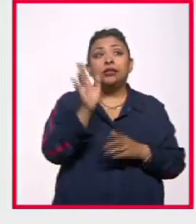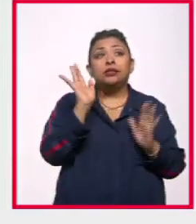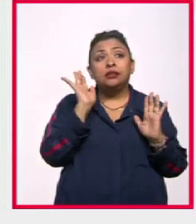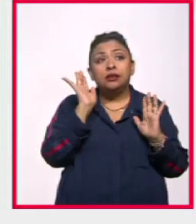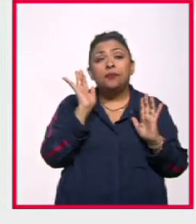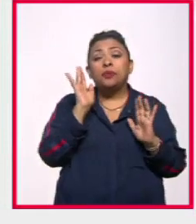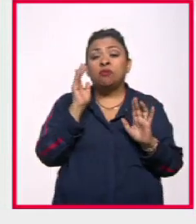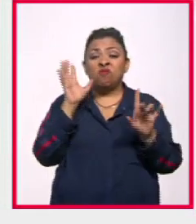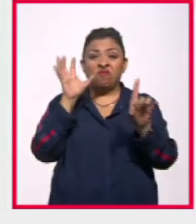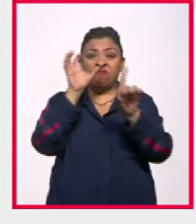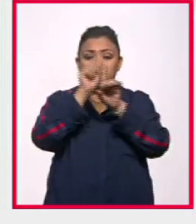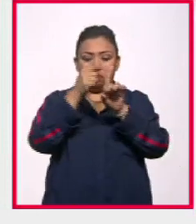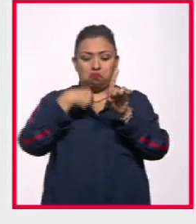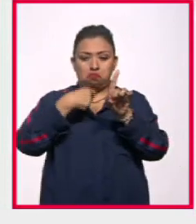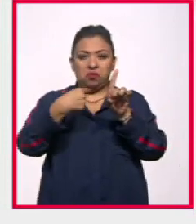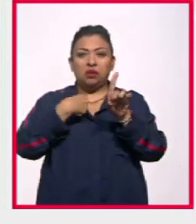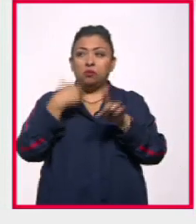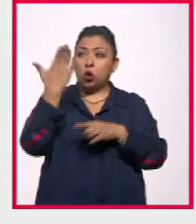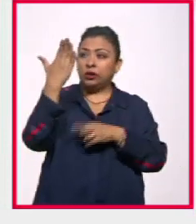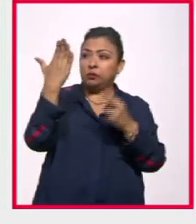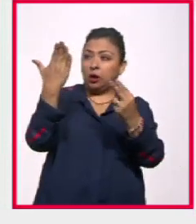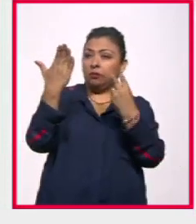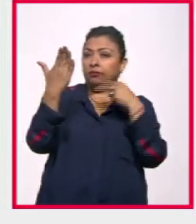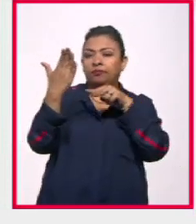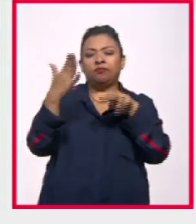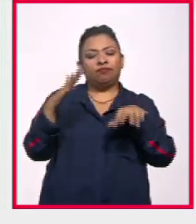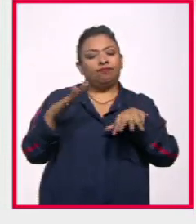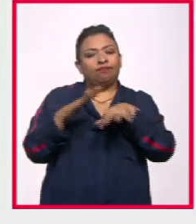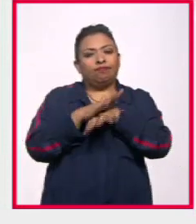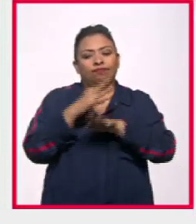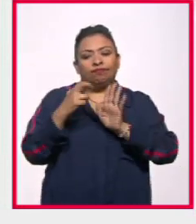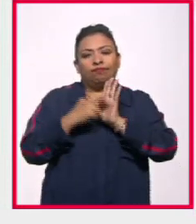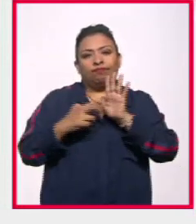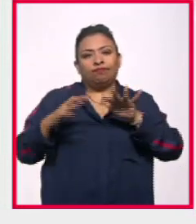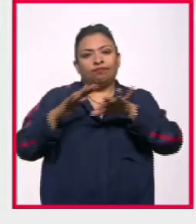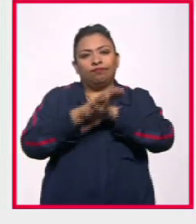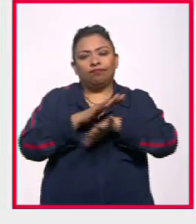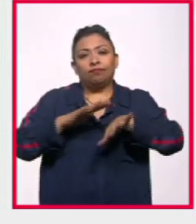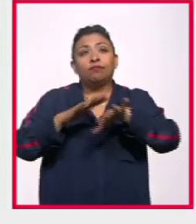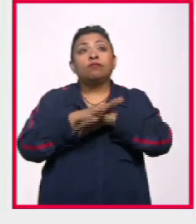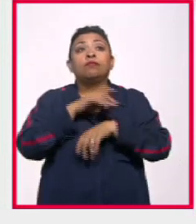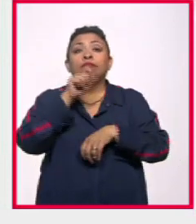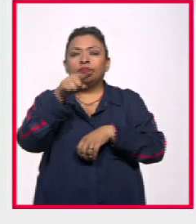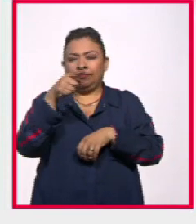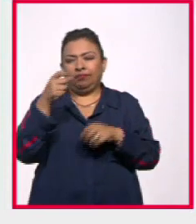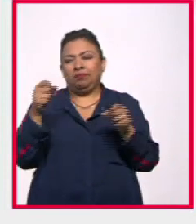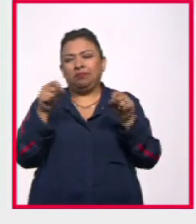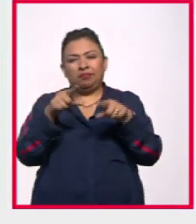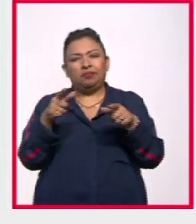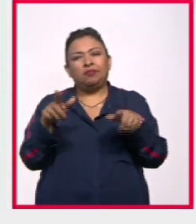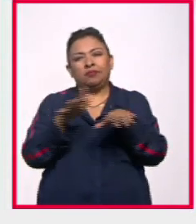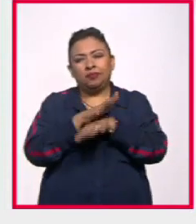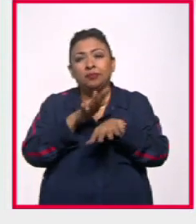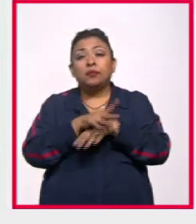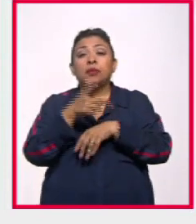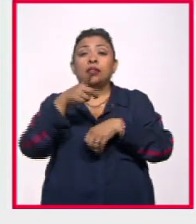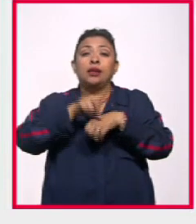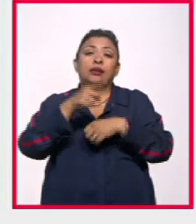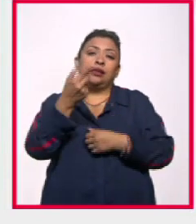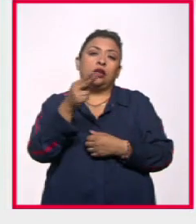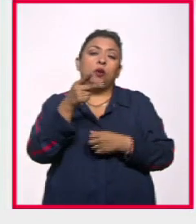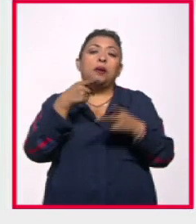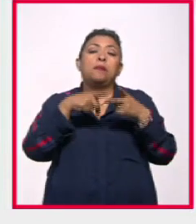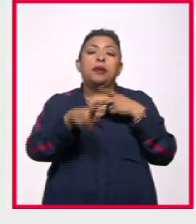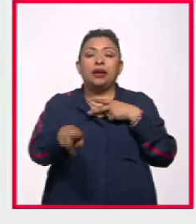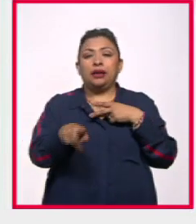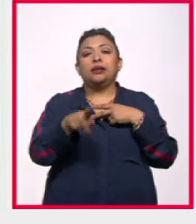mismo, el mayor reto es verse al espejo. Y renovarse constantemente. Y para renovarse también, desde el ámbito periodístico, este 7 de noviembre inicia la